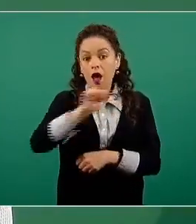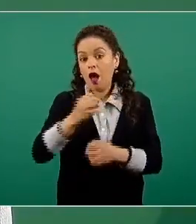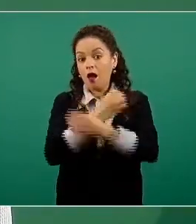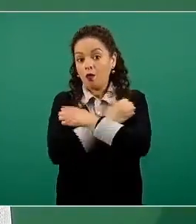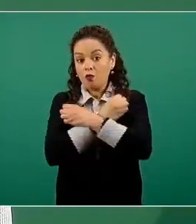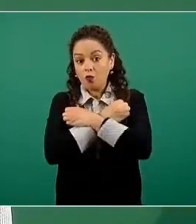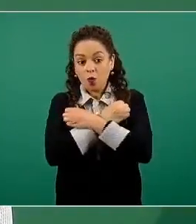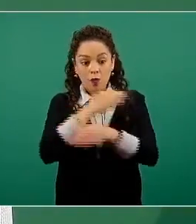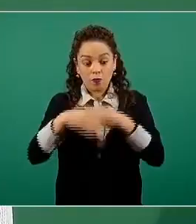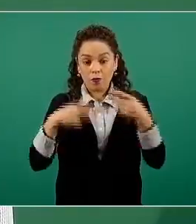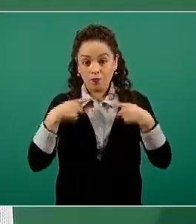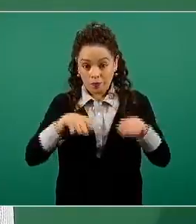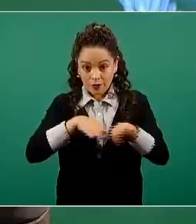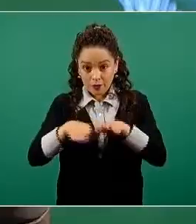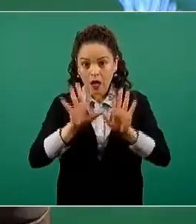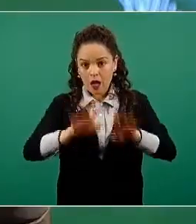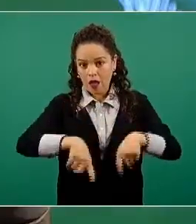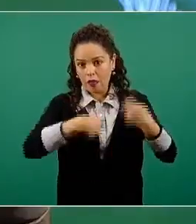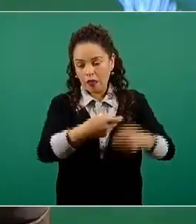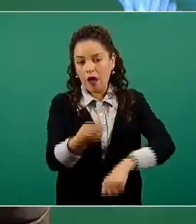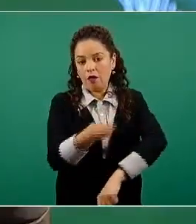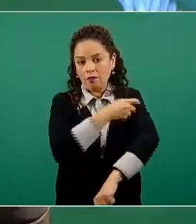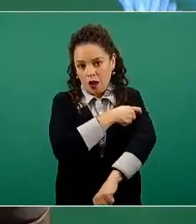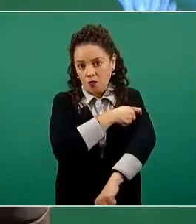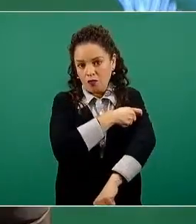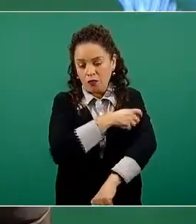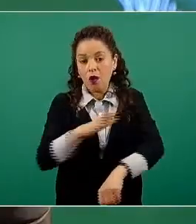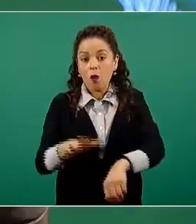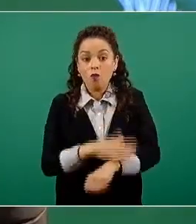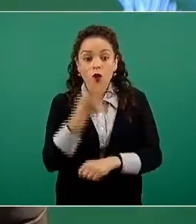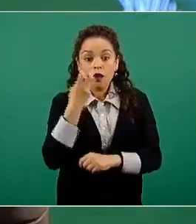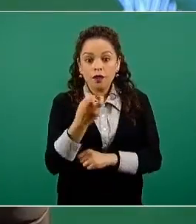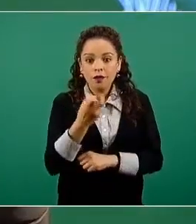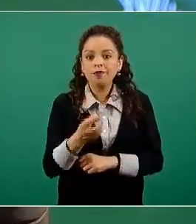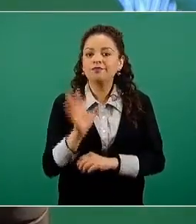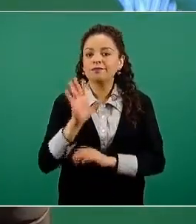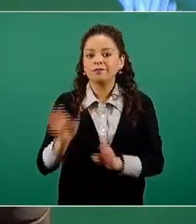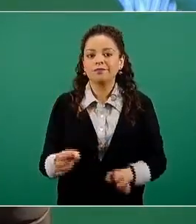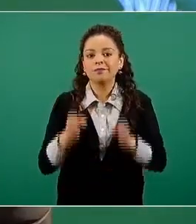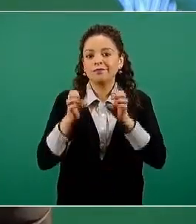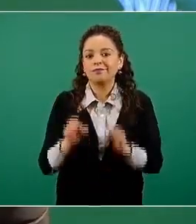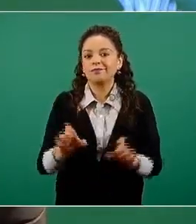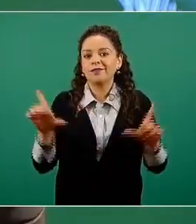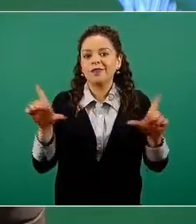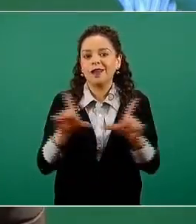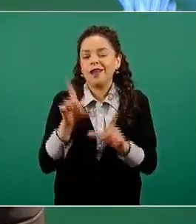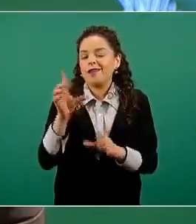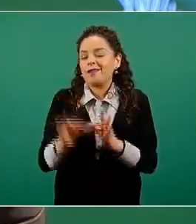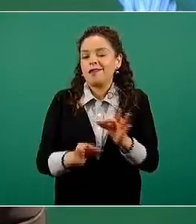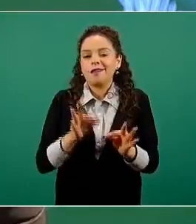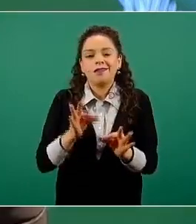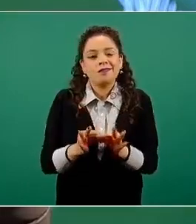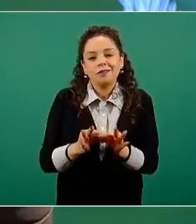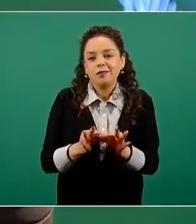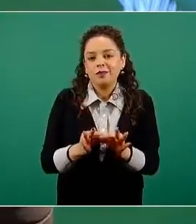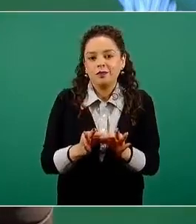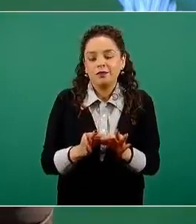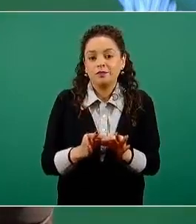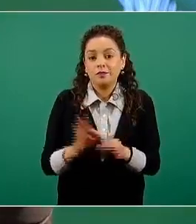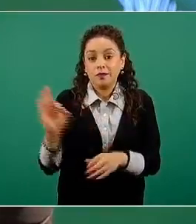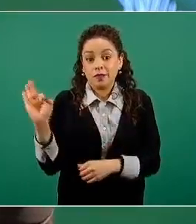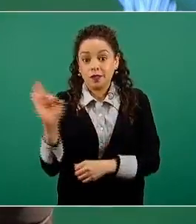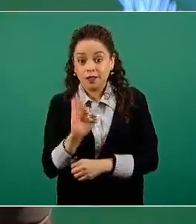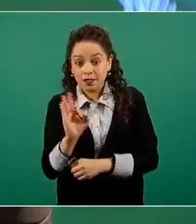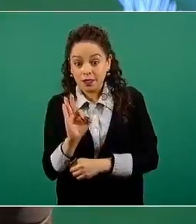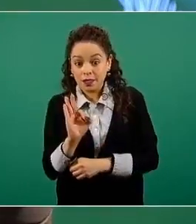Campeche estuviera vacunado, porque eso entonces los mantendría ya listos para en cualquier momento, si